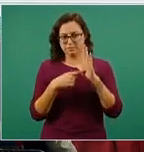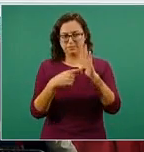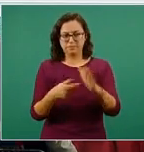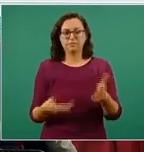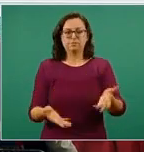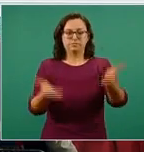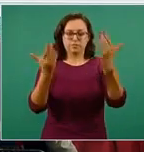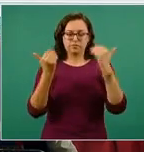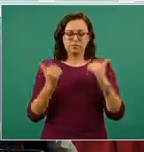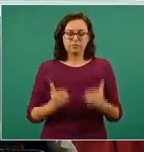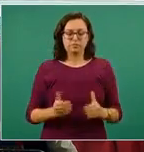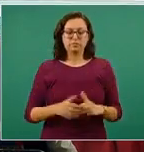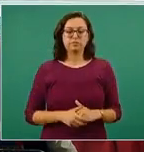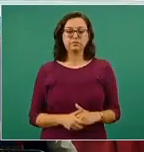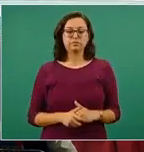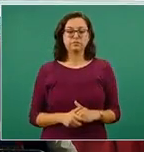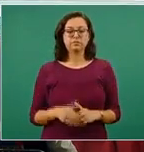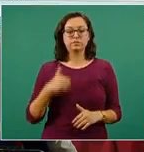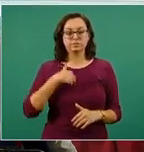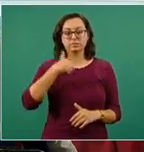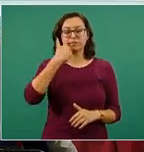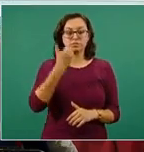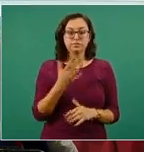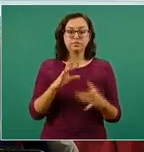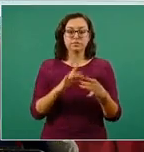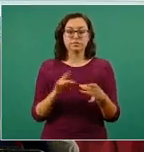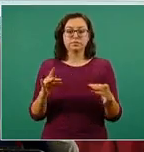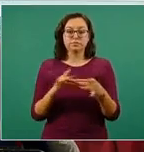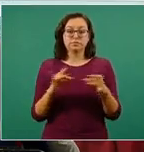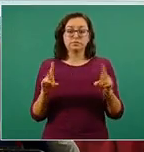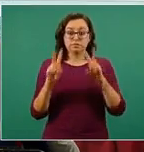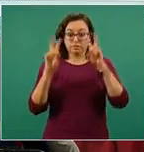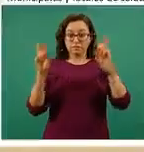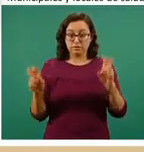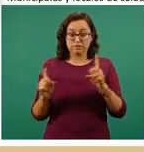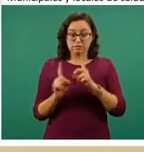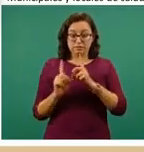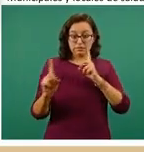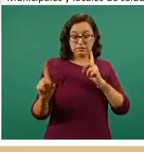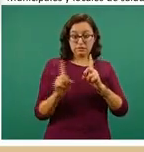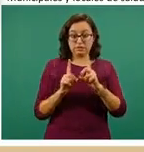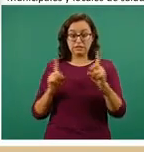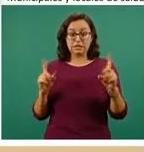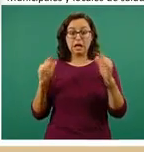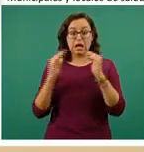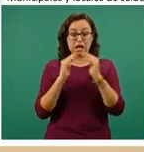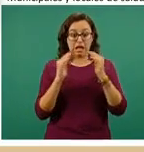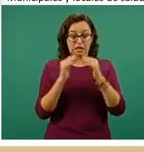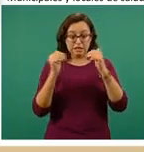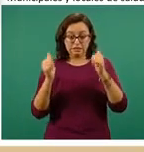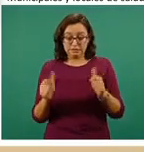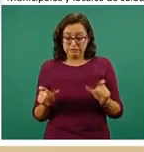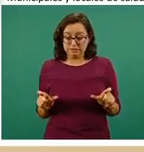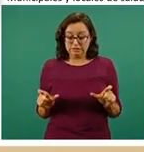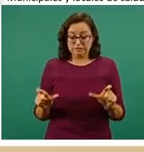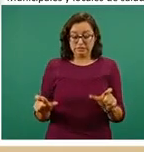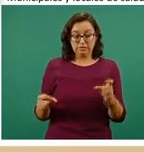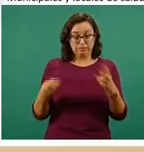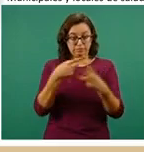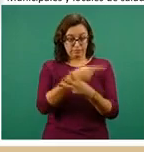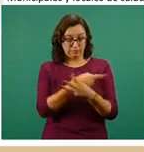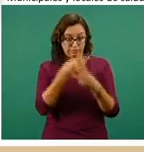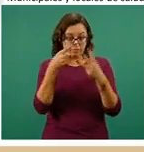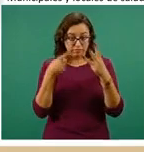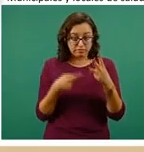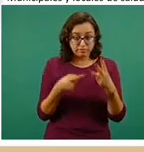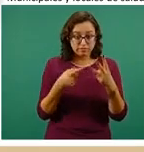sigue, yo quisiera comentarles que en los temas de sana distancia y quédate en casa y filtro sanitario, estas 3 estrategias